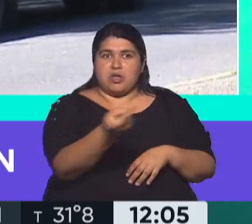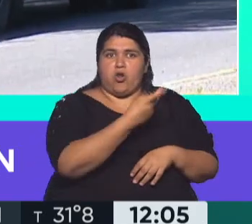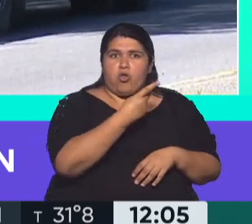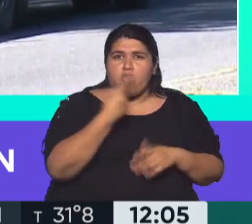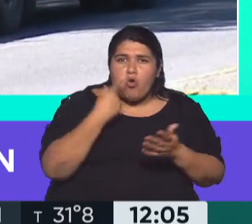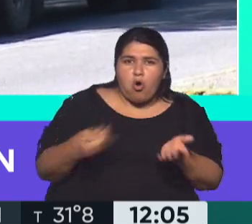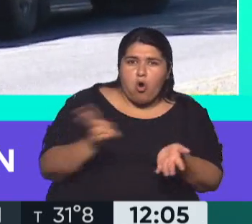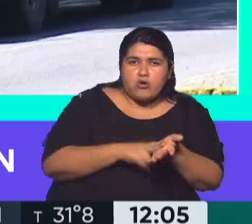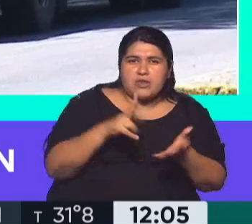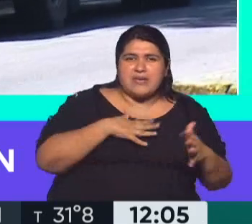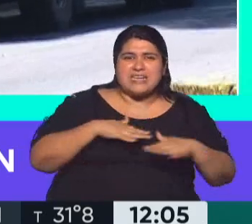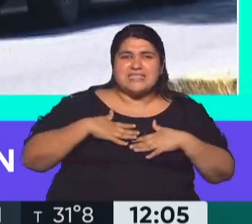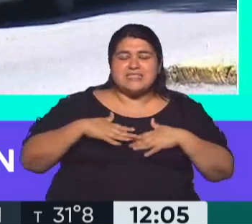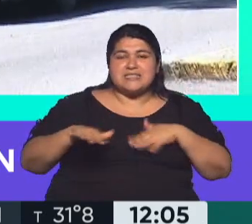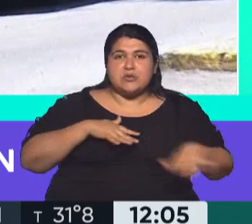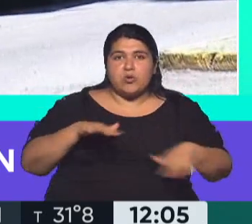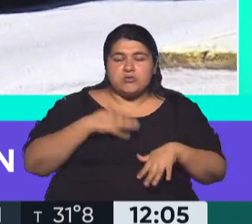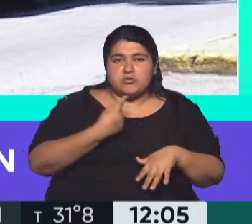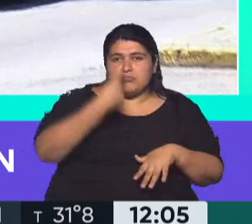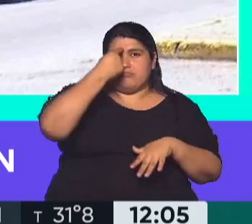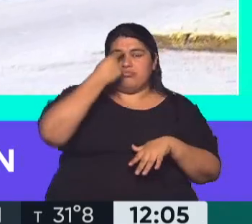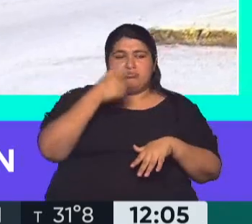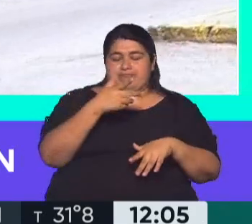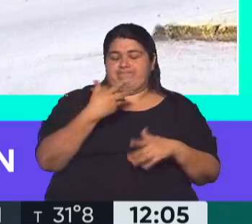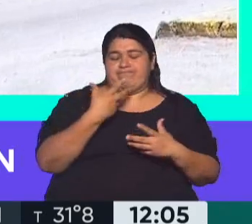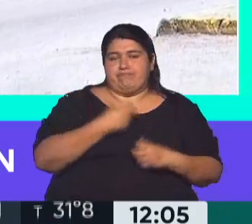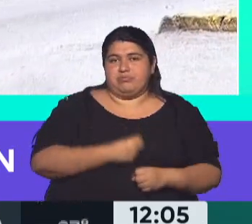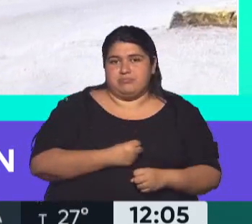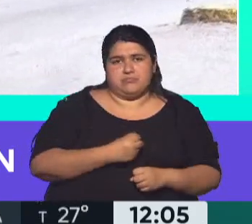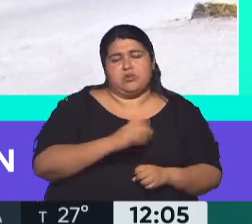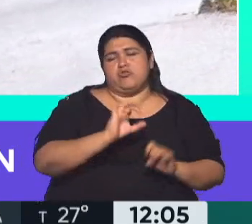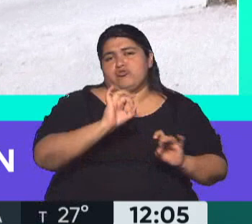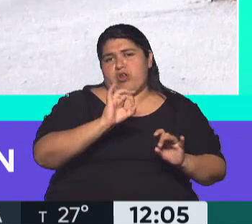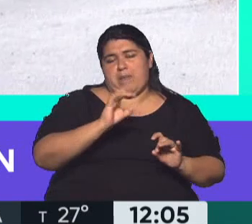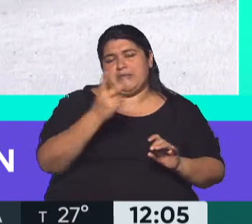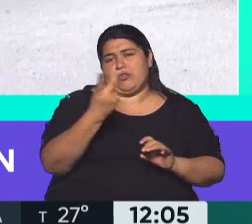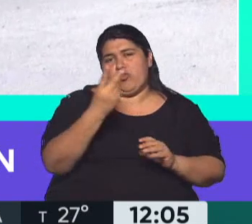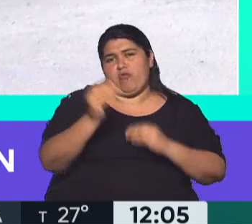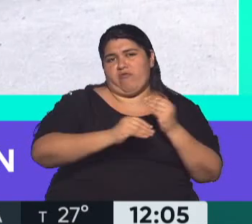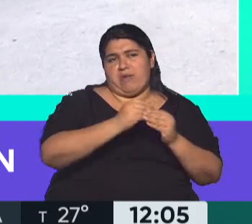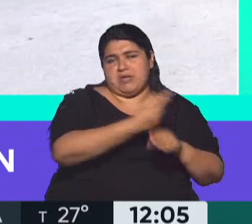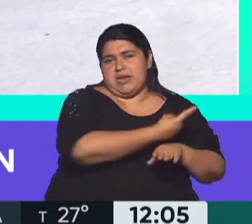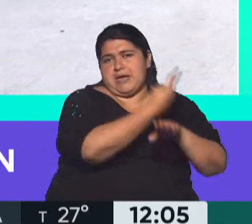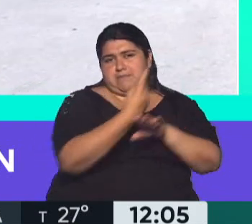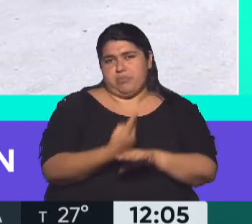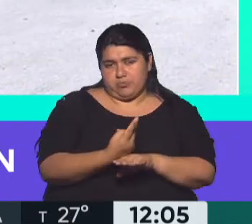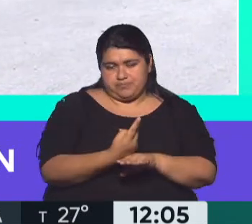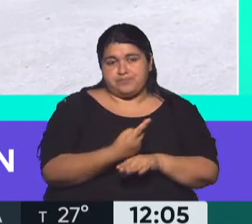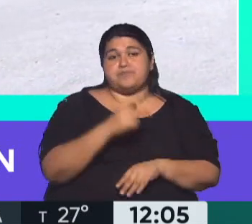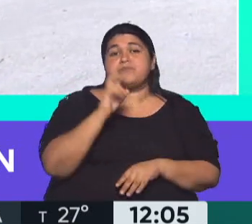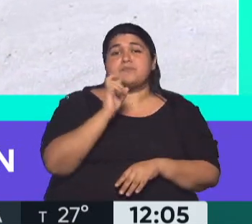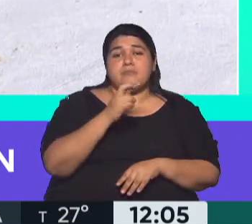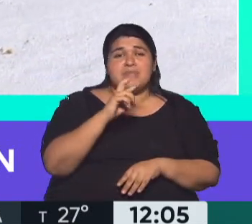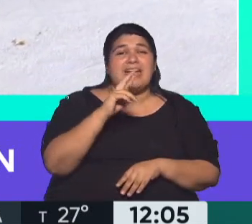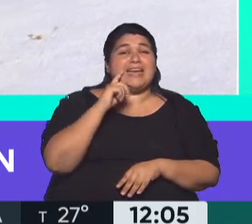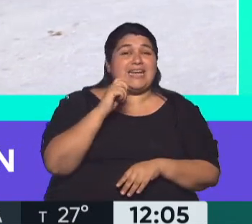reconstrucción, está en Jujuy, está con sus padres, entonces solamente dos familias pudieron llevar adelante esta reconstrucción, el papá Ricardo de